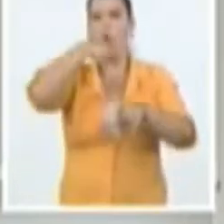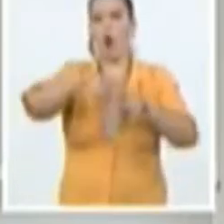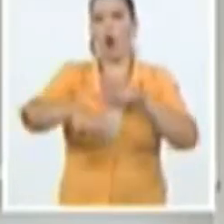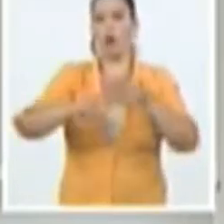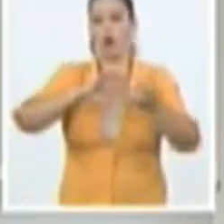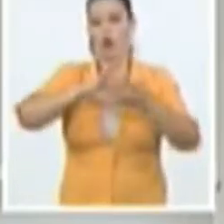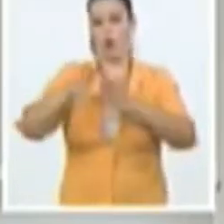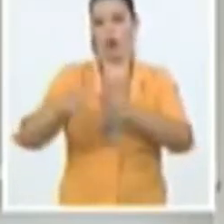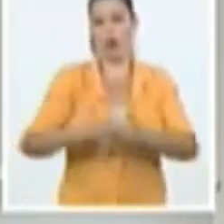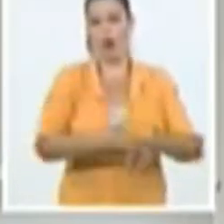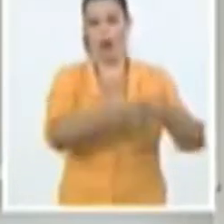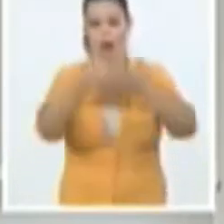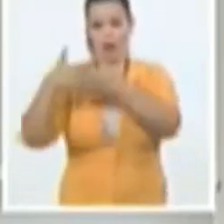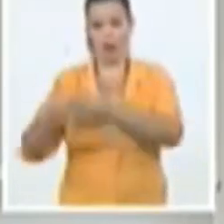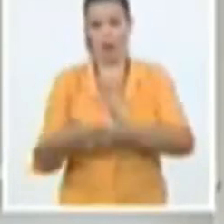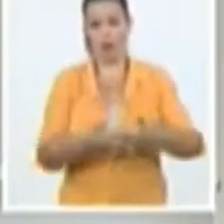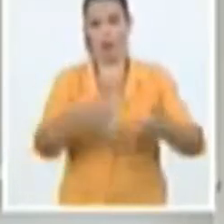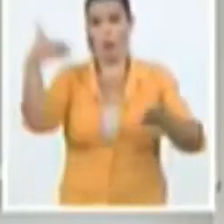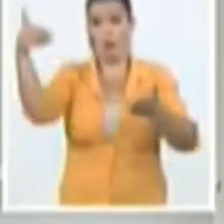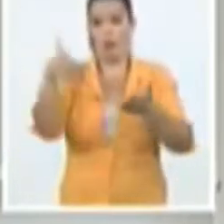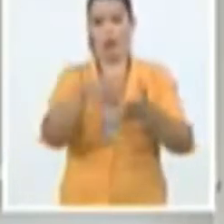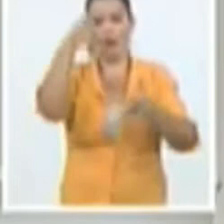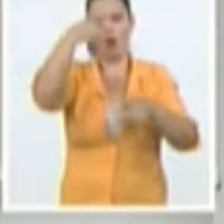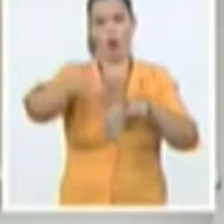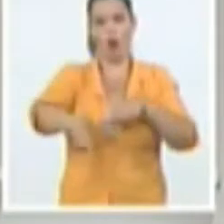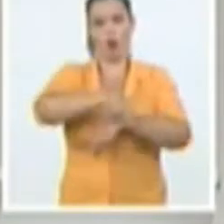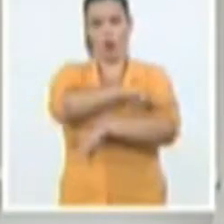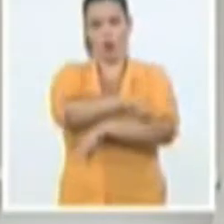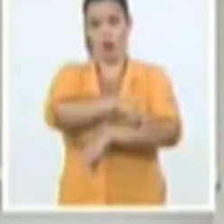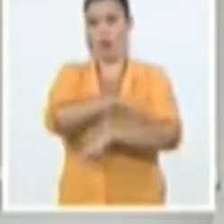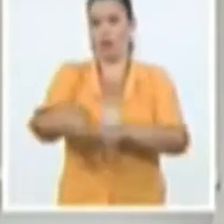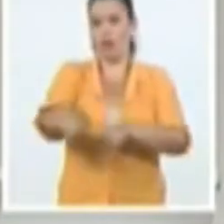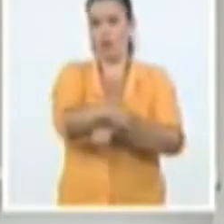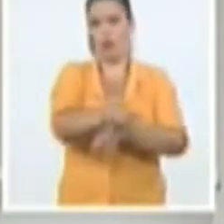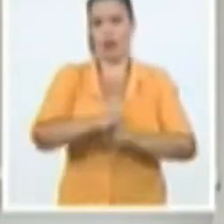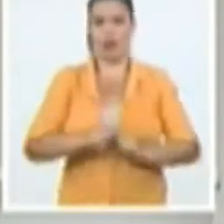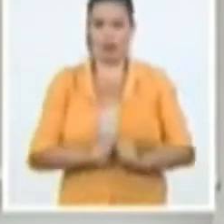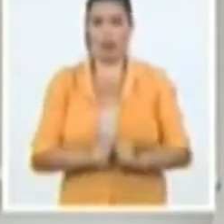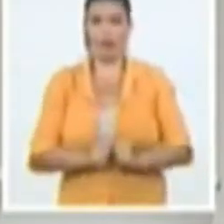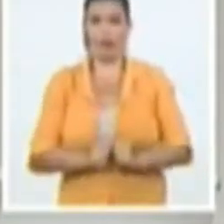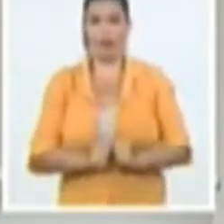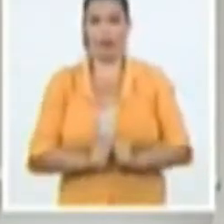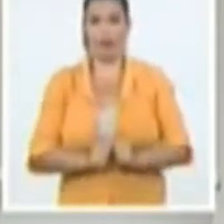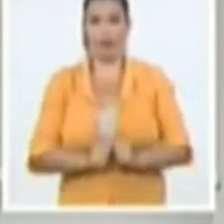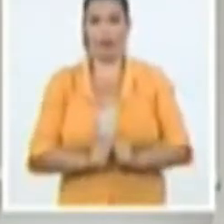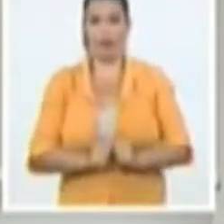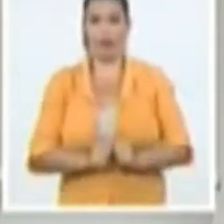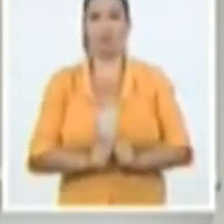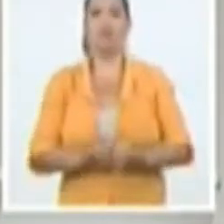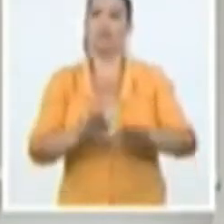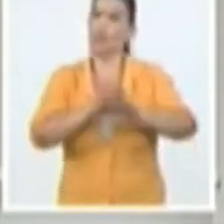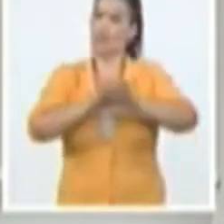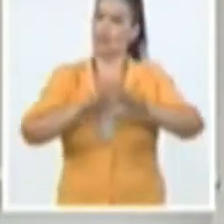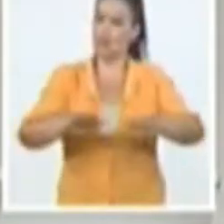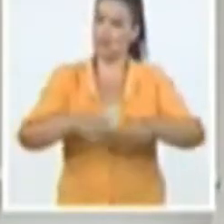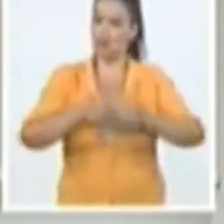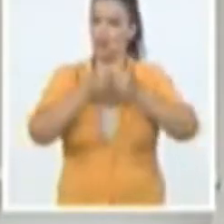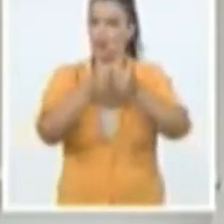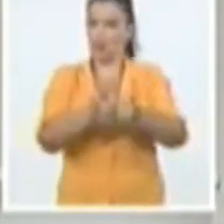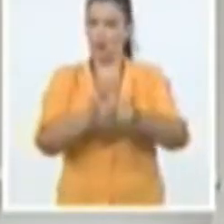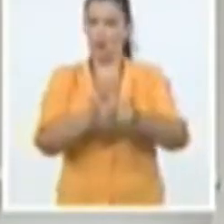recordó también entonces que apenas anunciada la marcha recibió el